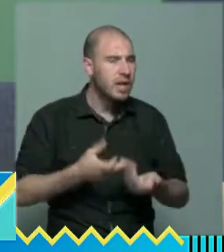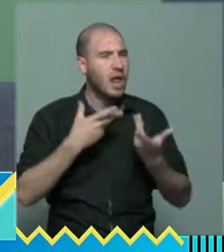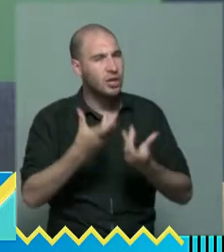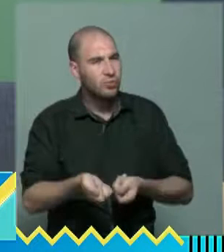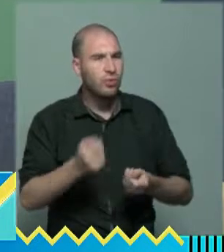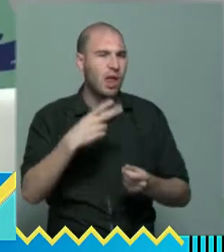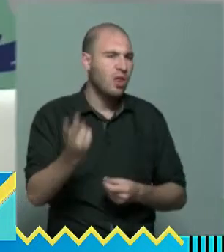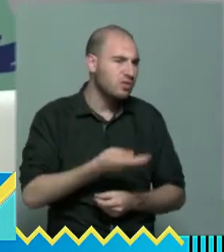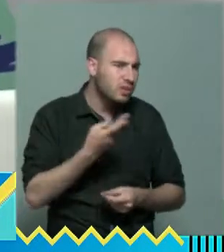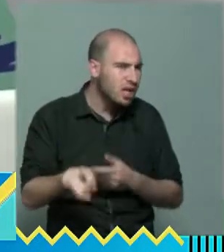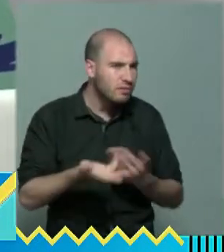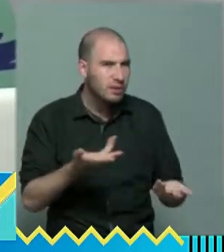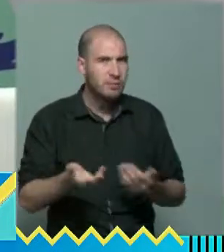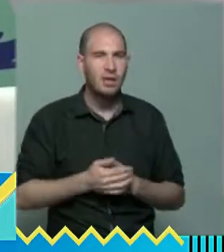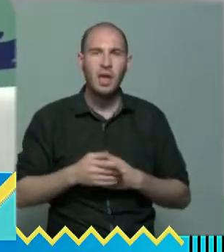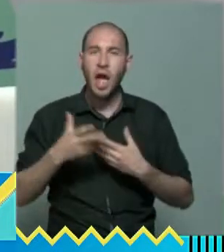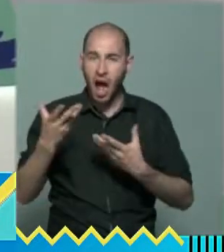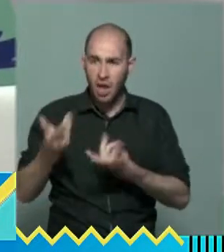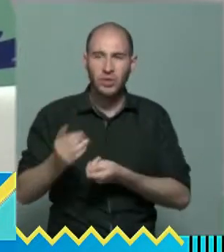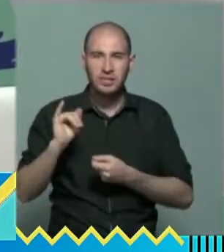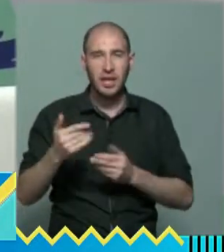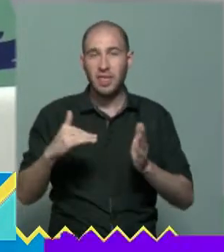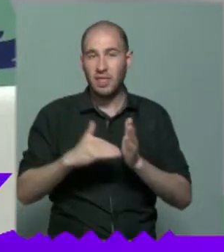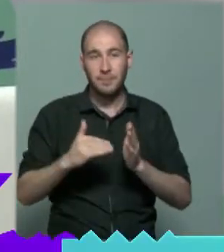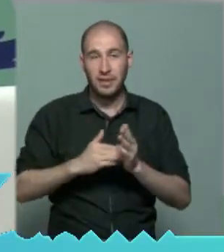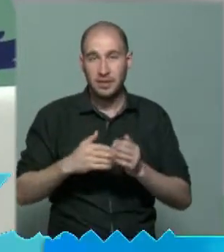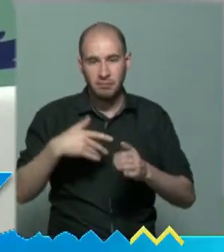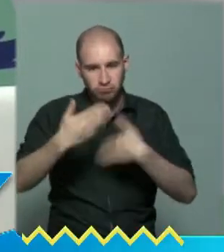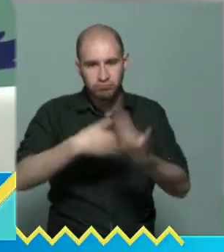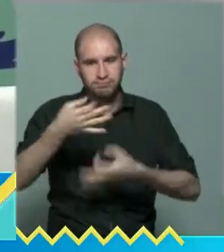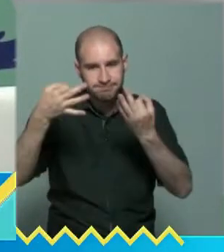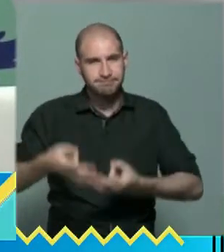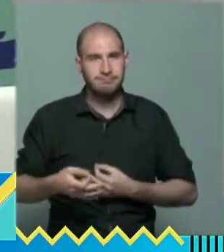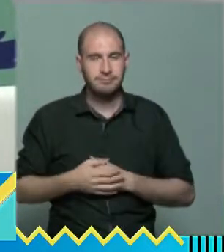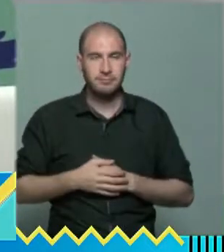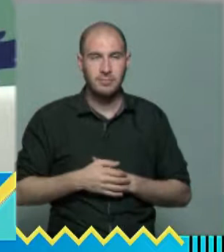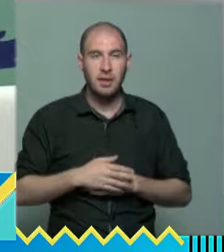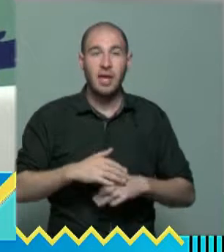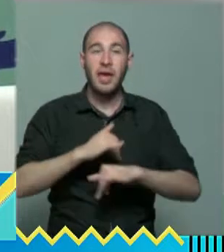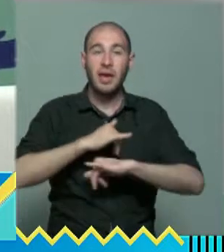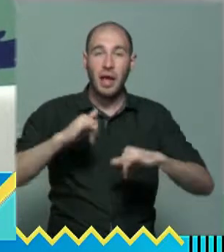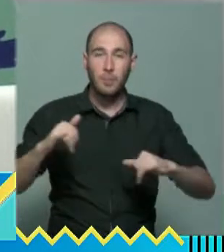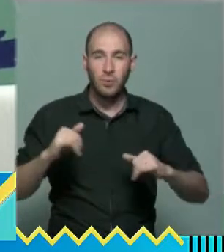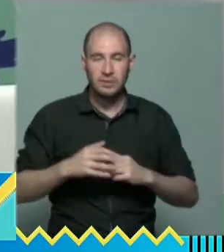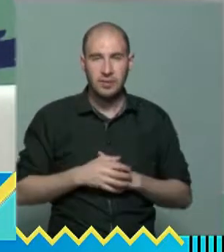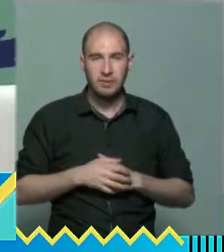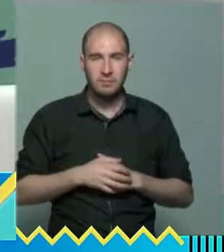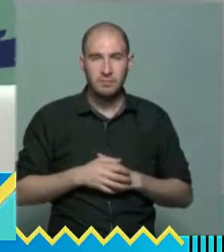son efectivas? Son efectivas en tanto y en cuanto sean dinámicas, ¿sí? Una campaña